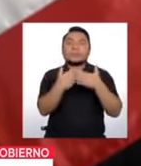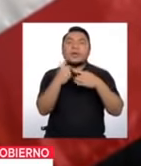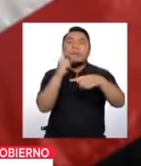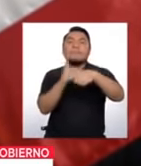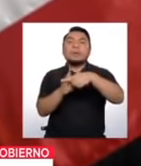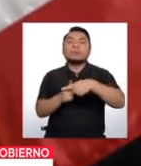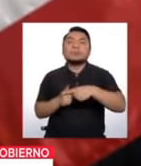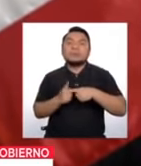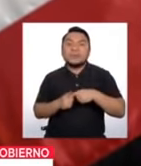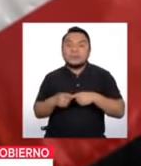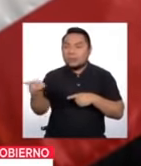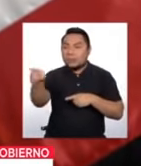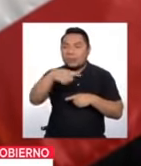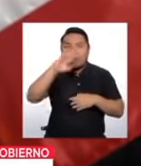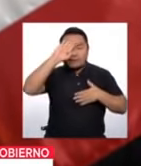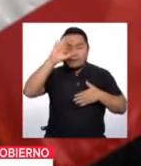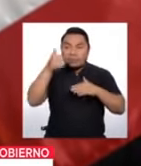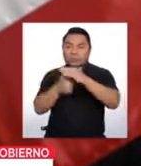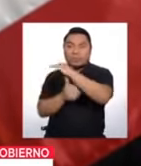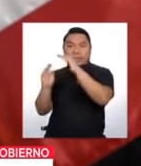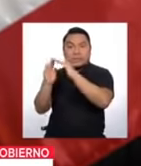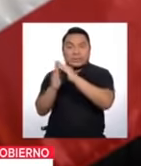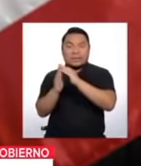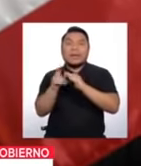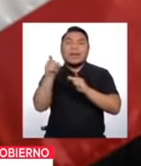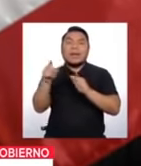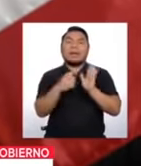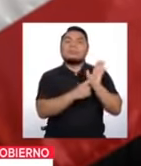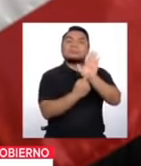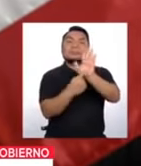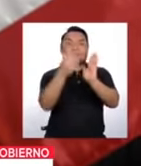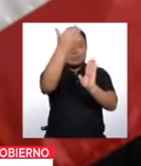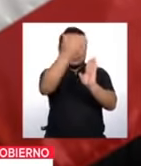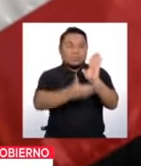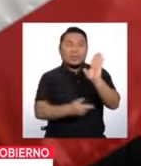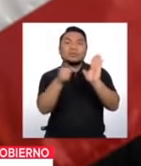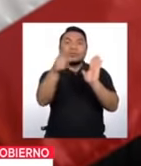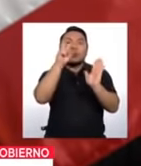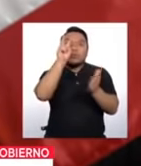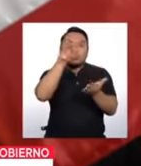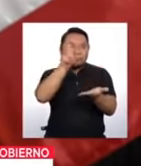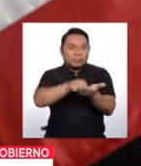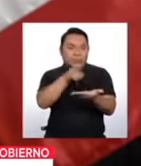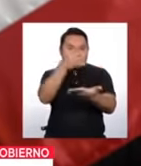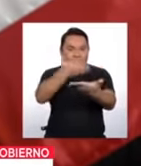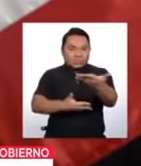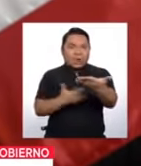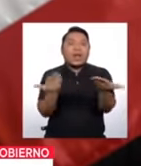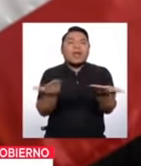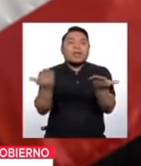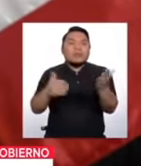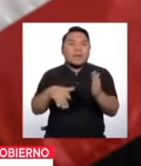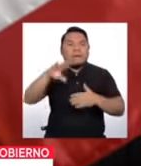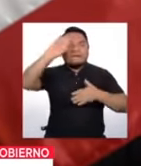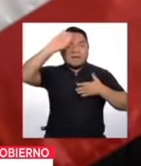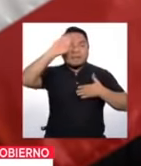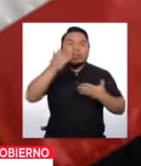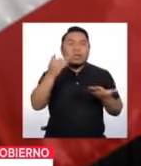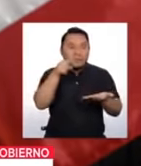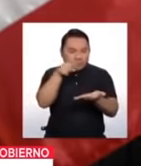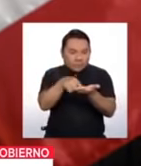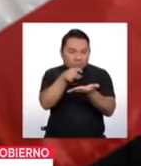para evitar de que sigan contagiando, ¿no? Entonces, hay un control que hacemos. Entonces, sabemos dónde viven los que dan positivo. También hay